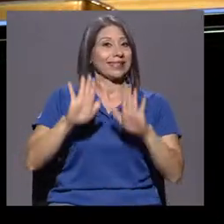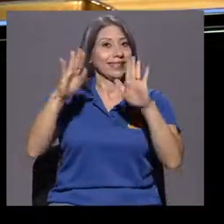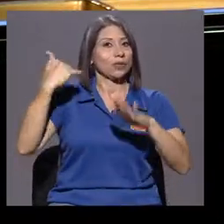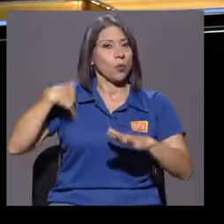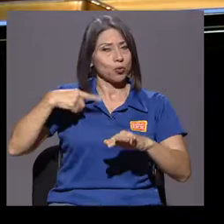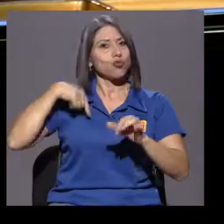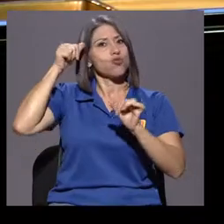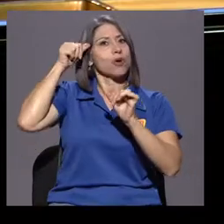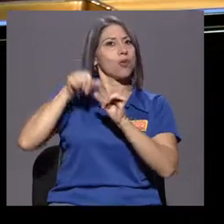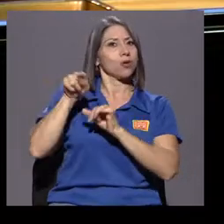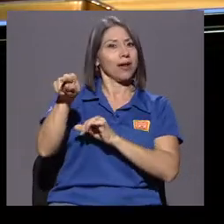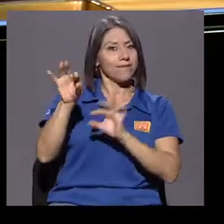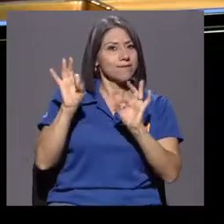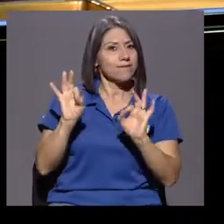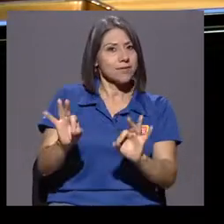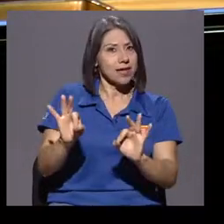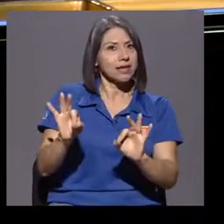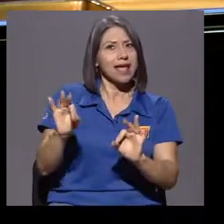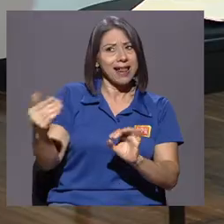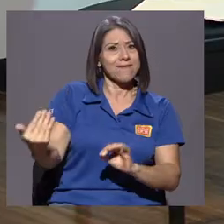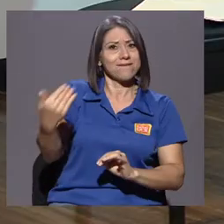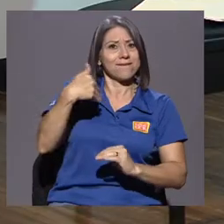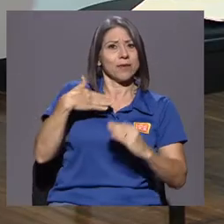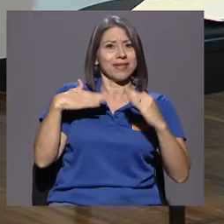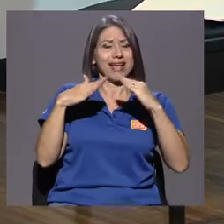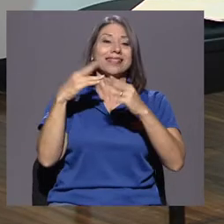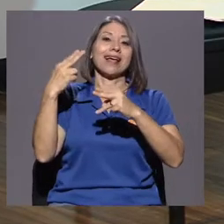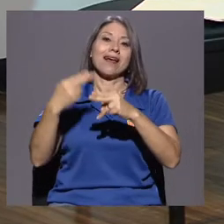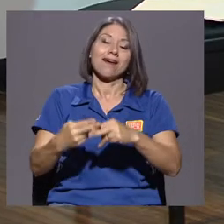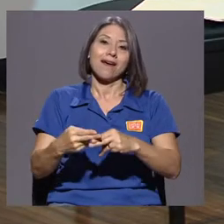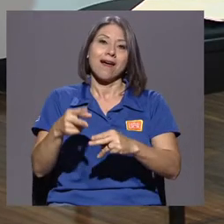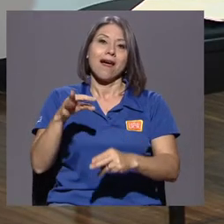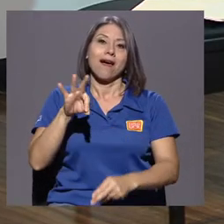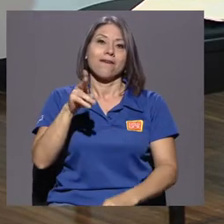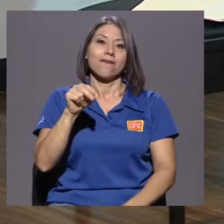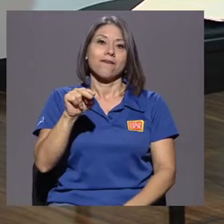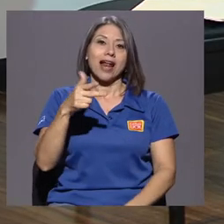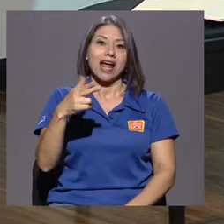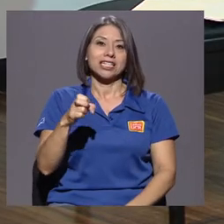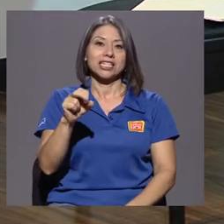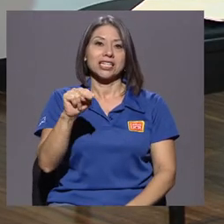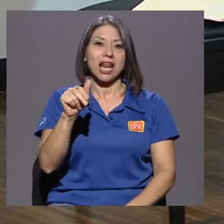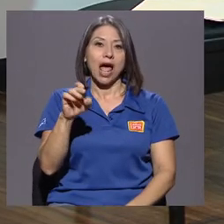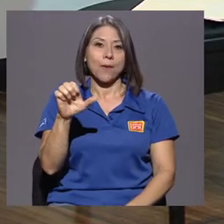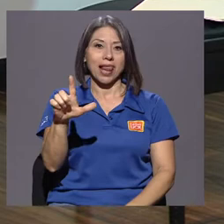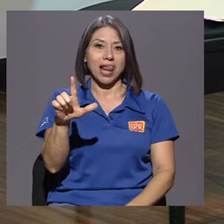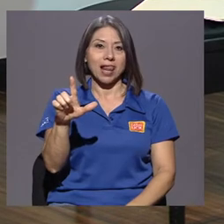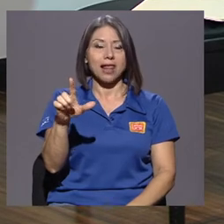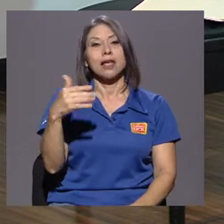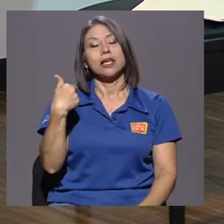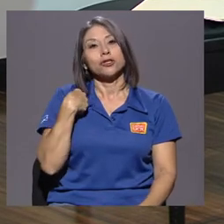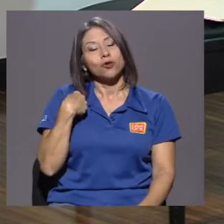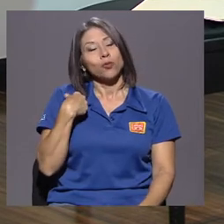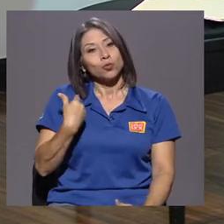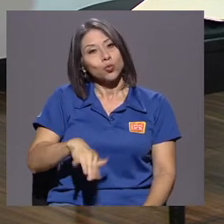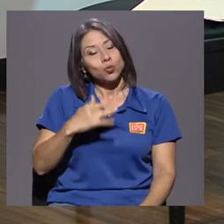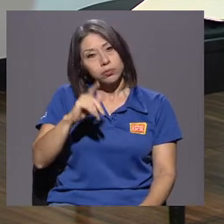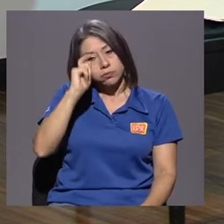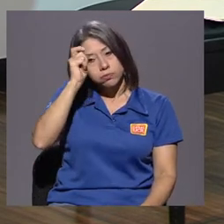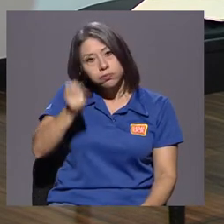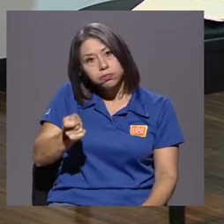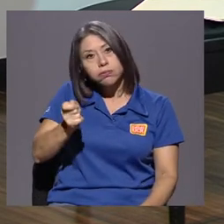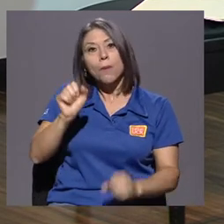recuerdo bien llegó varias veces a casa que se llamaba franklin a bild y me honra poder mencionar su nombre